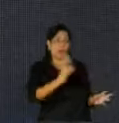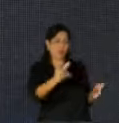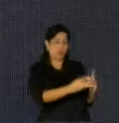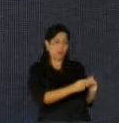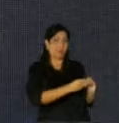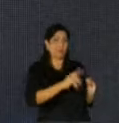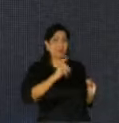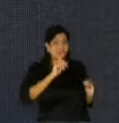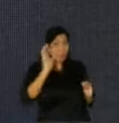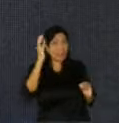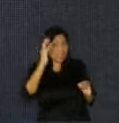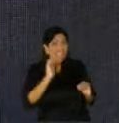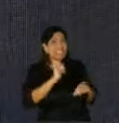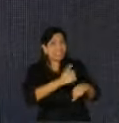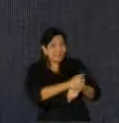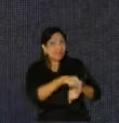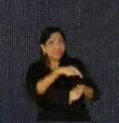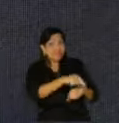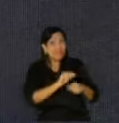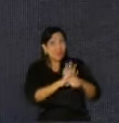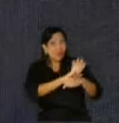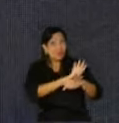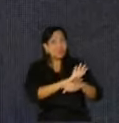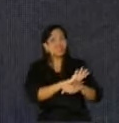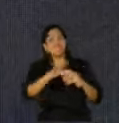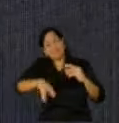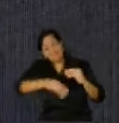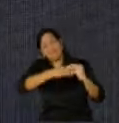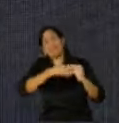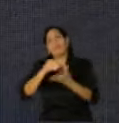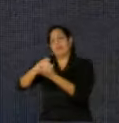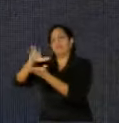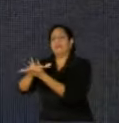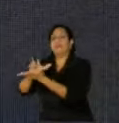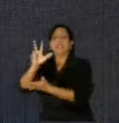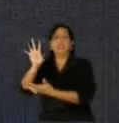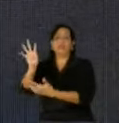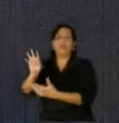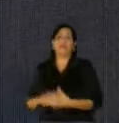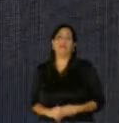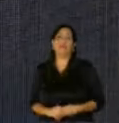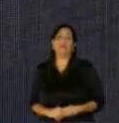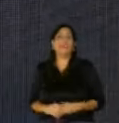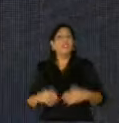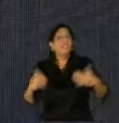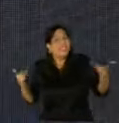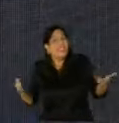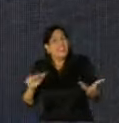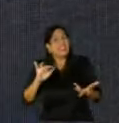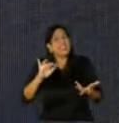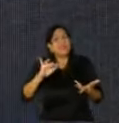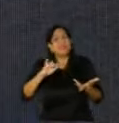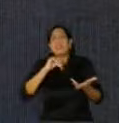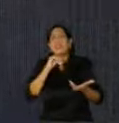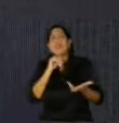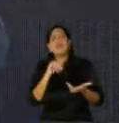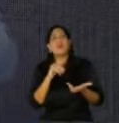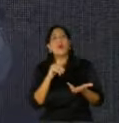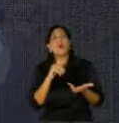a defunciones relacionadas a COVID que no tienen prueba adjudicada. Así que para que el pueblo entienda que esto no es una